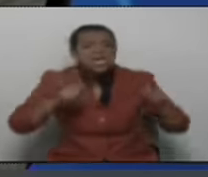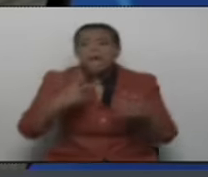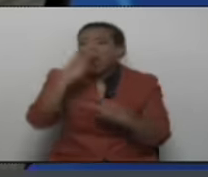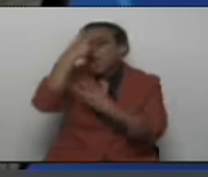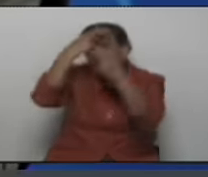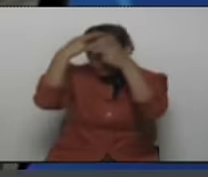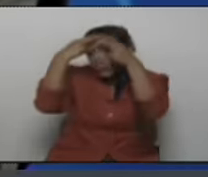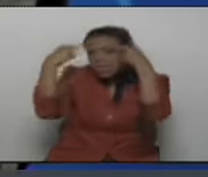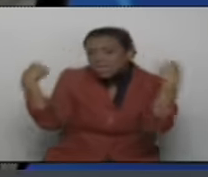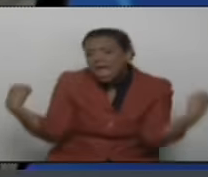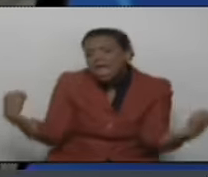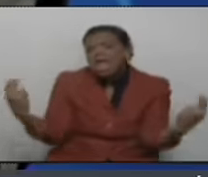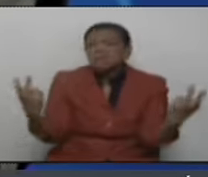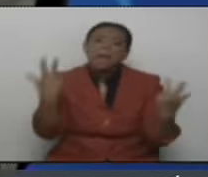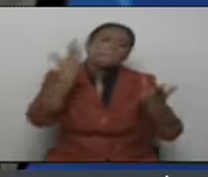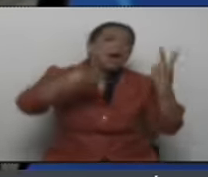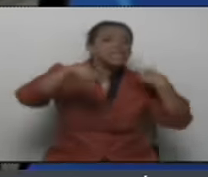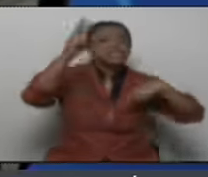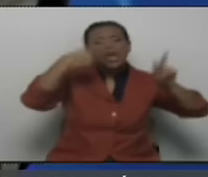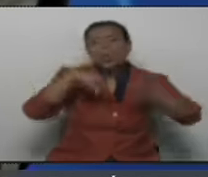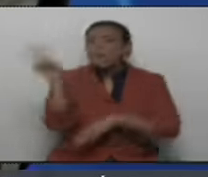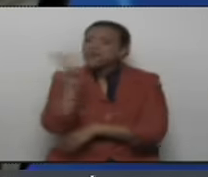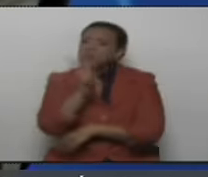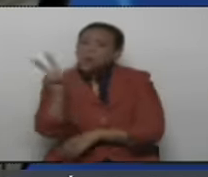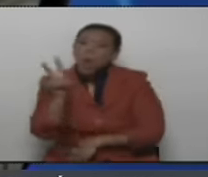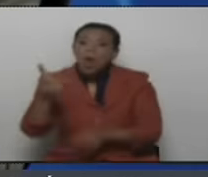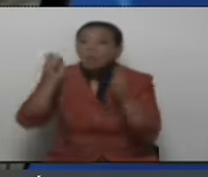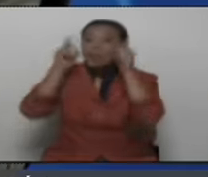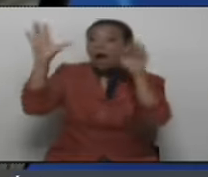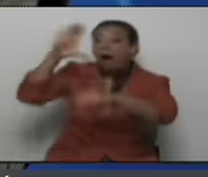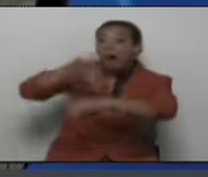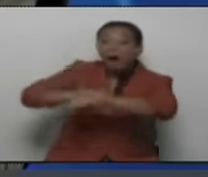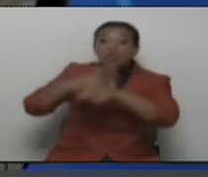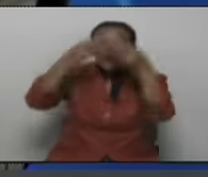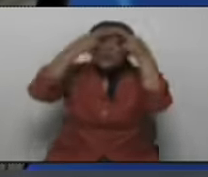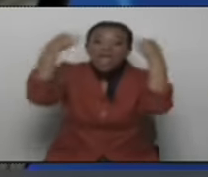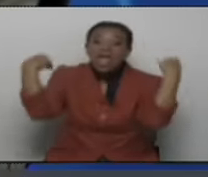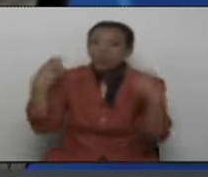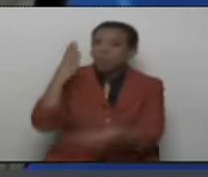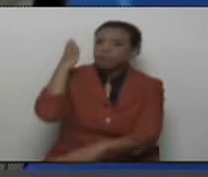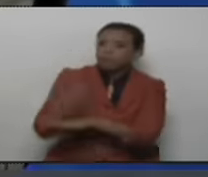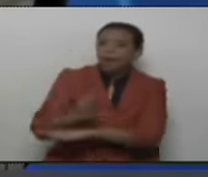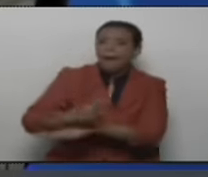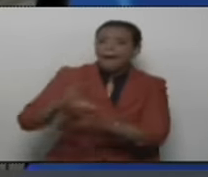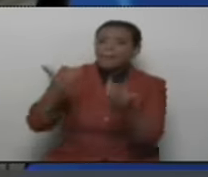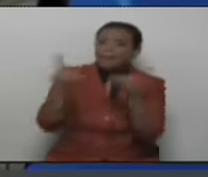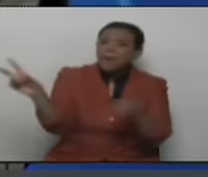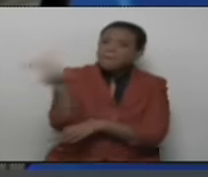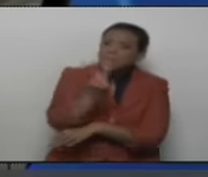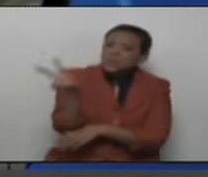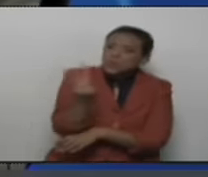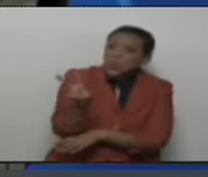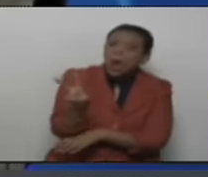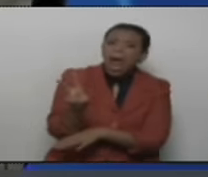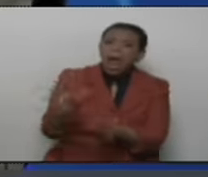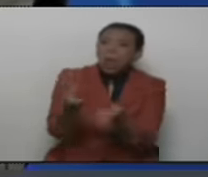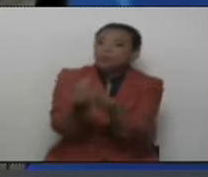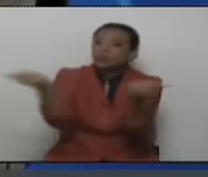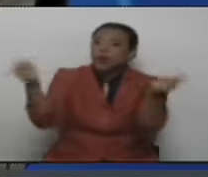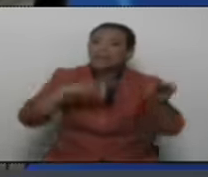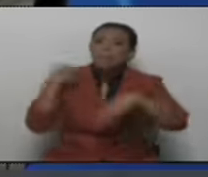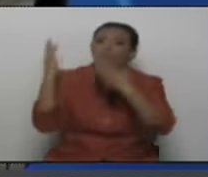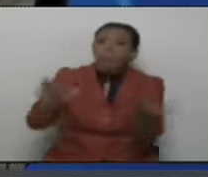estaban paseando y que fueron capturados por la dictadura venezolana y fueron